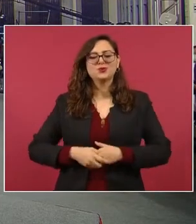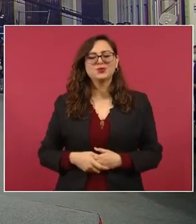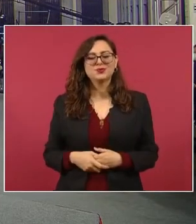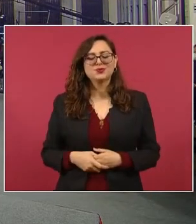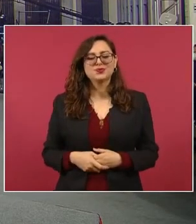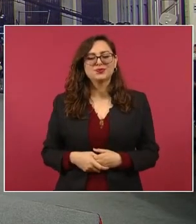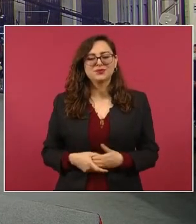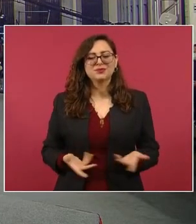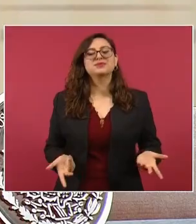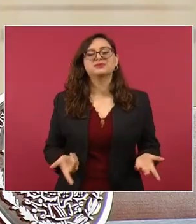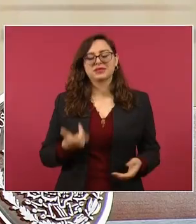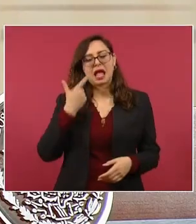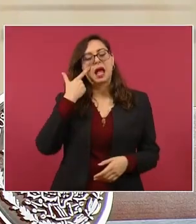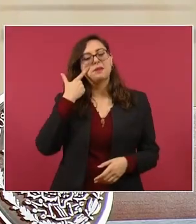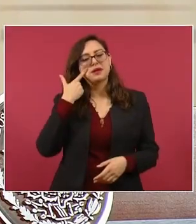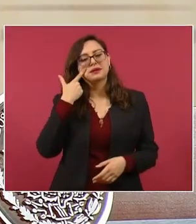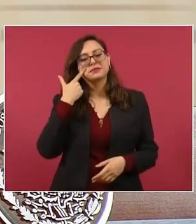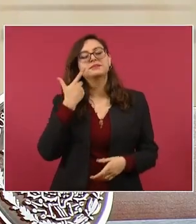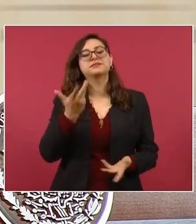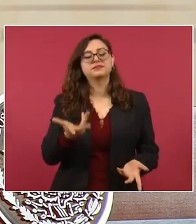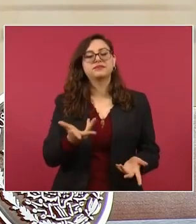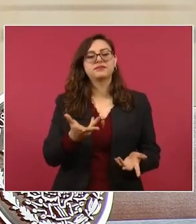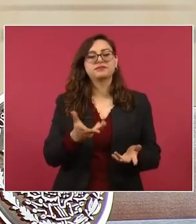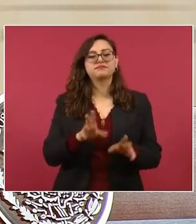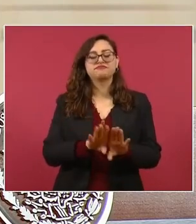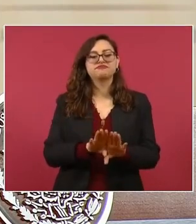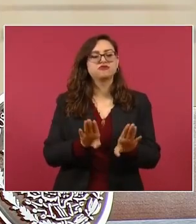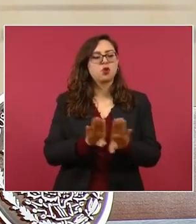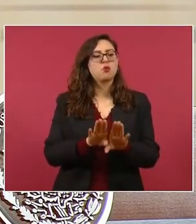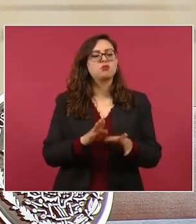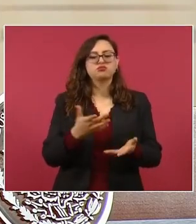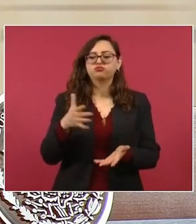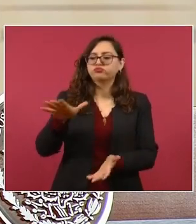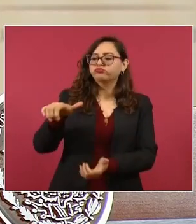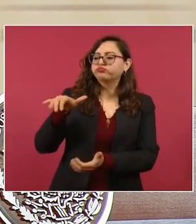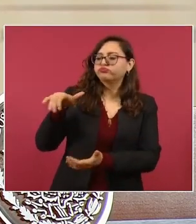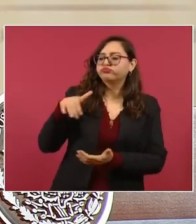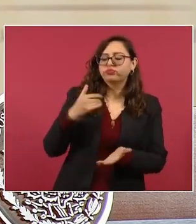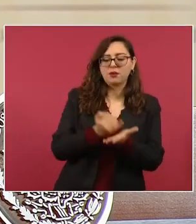la recaudación, a ver cómo anda el peso.